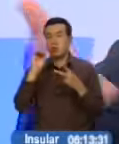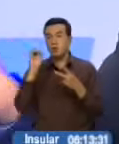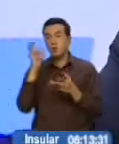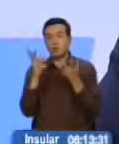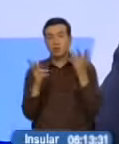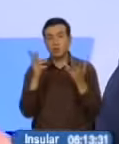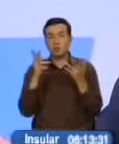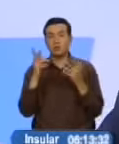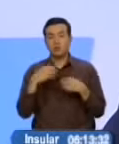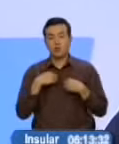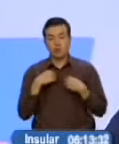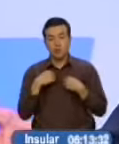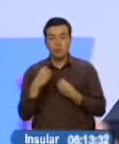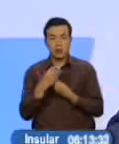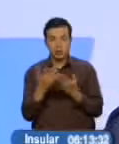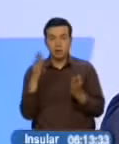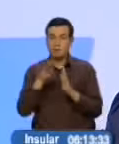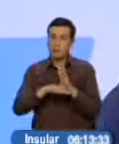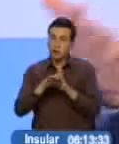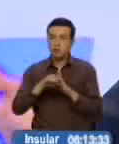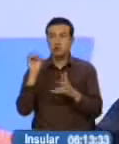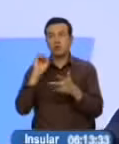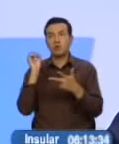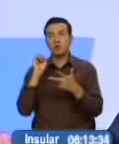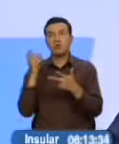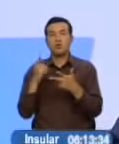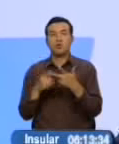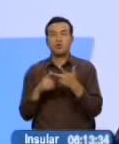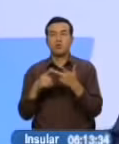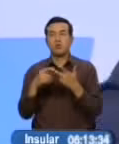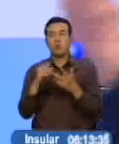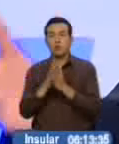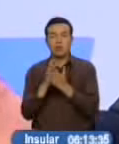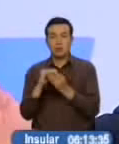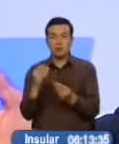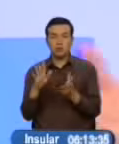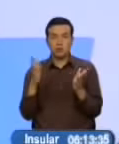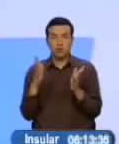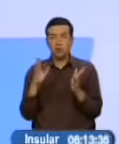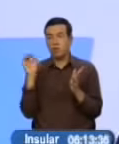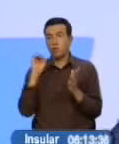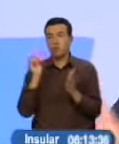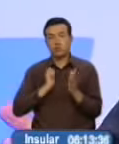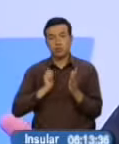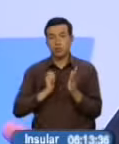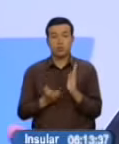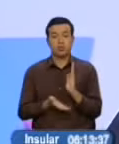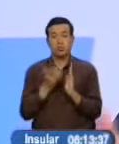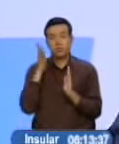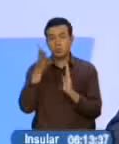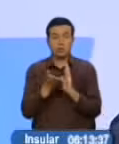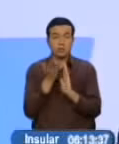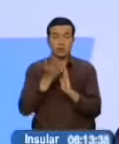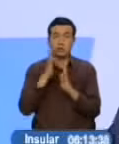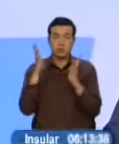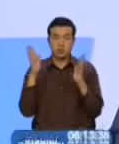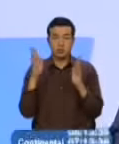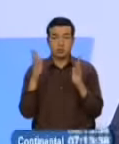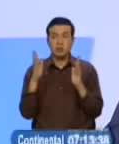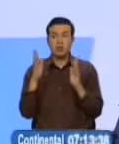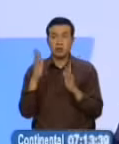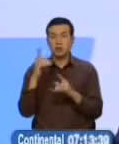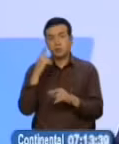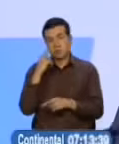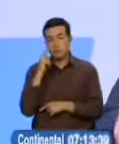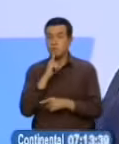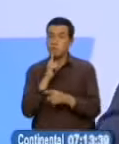número de uniformes entregados, a lo mejor no dar textos, a lo mejor no subir los salarios de los docentes. Okay. Es decir, hay un costo